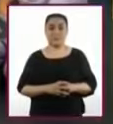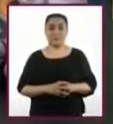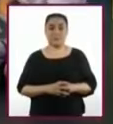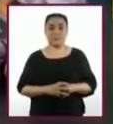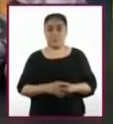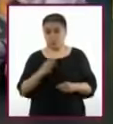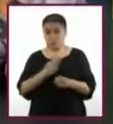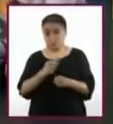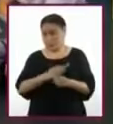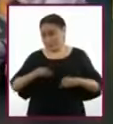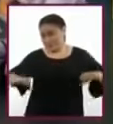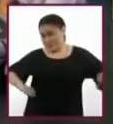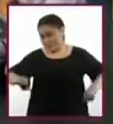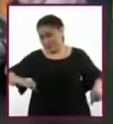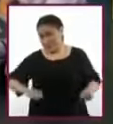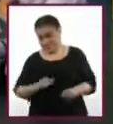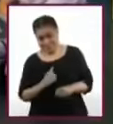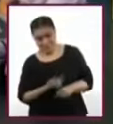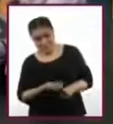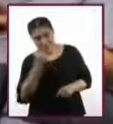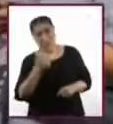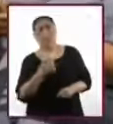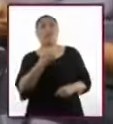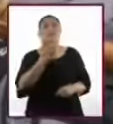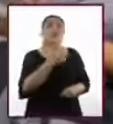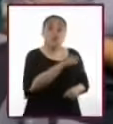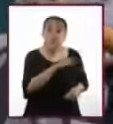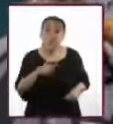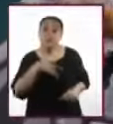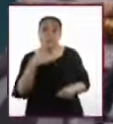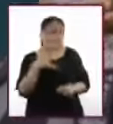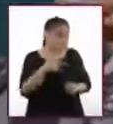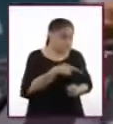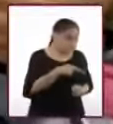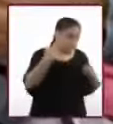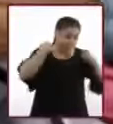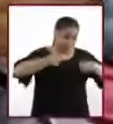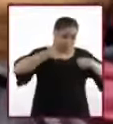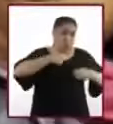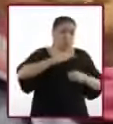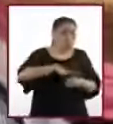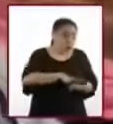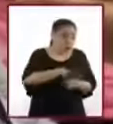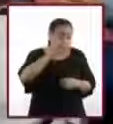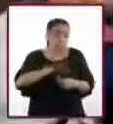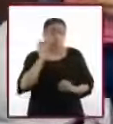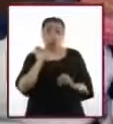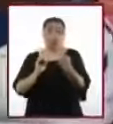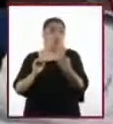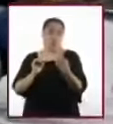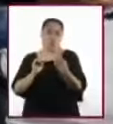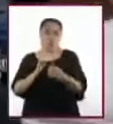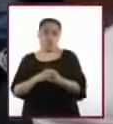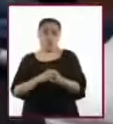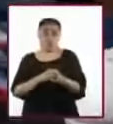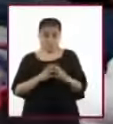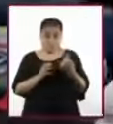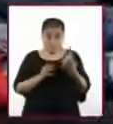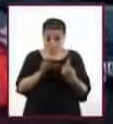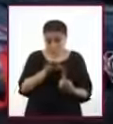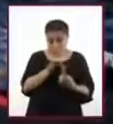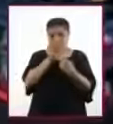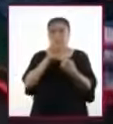Para esta primera actividad, cada uno de ustedes va a escoger 2 objetos de sus mochilas, los primeros que encuentren. Con el primer objeto van a